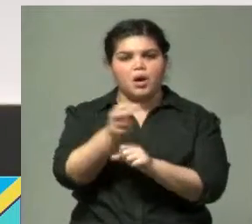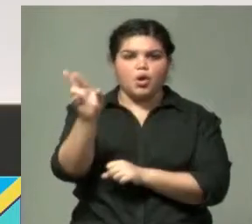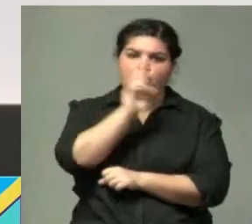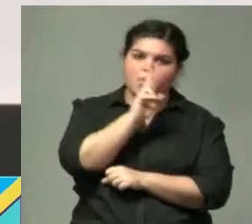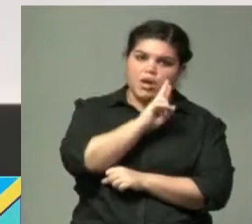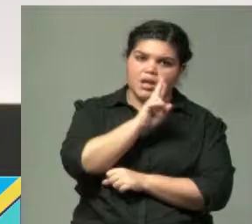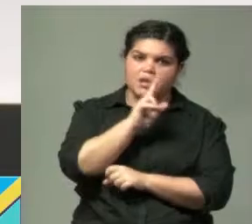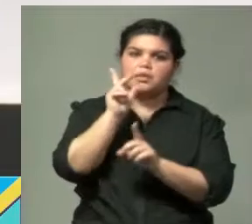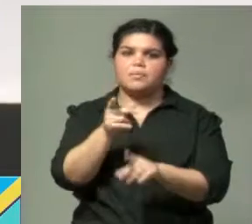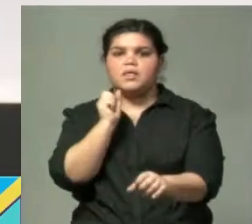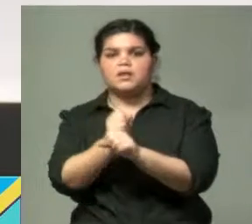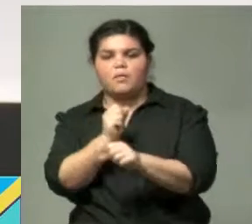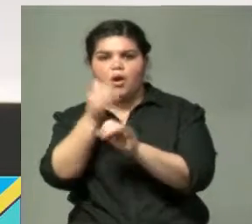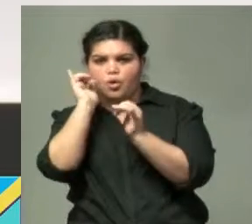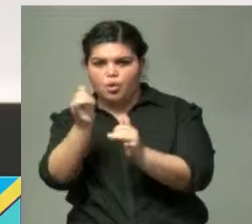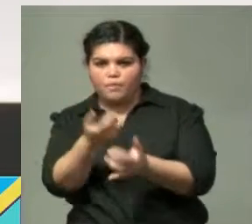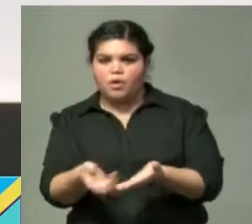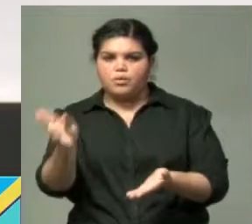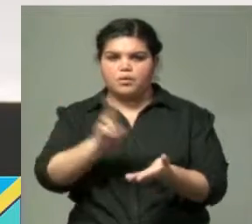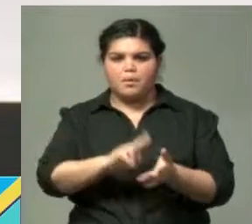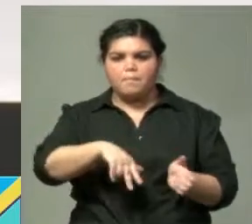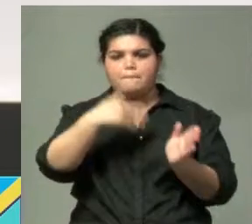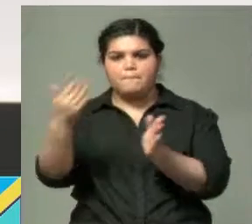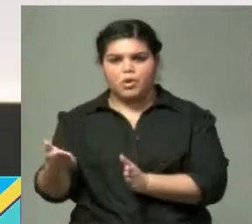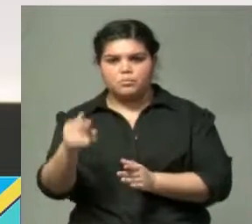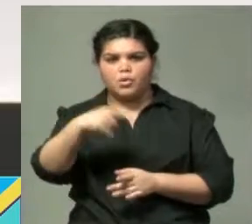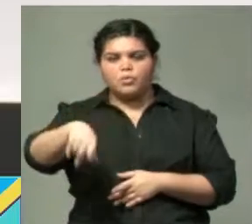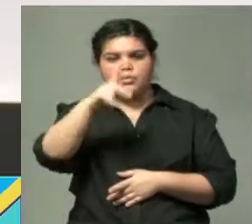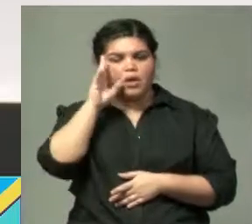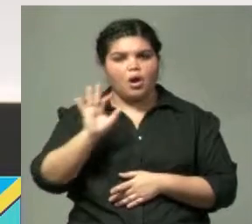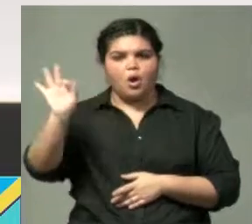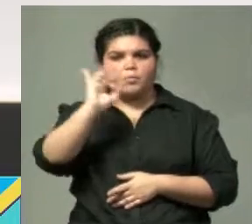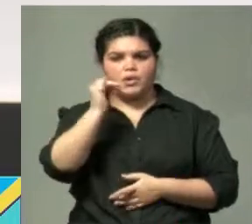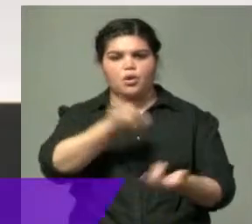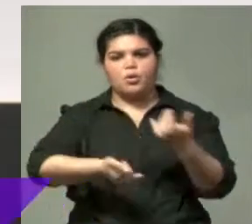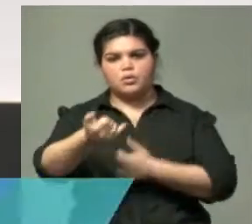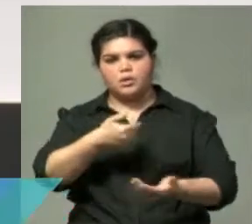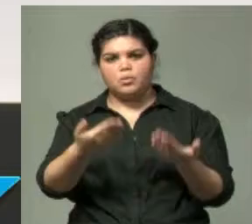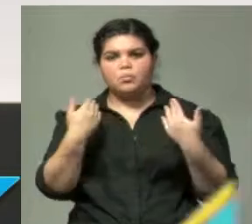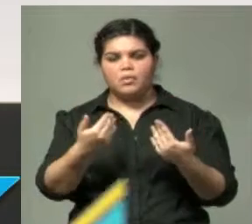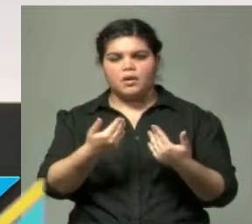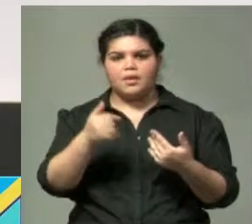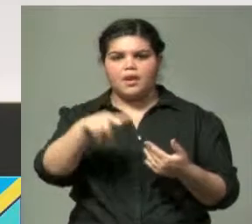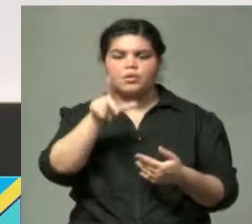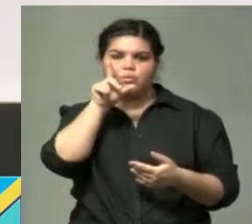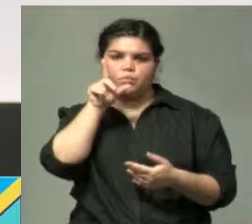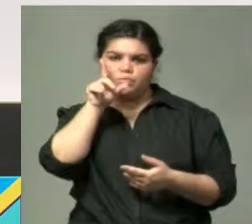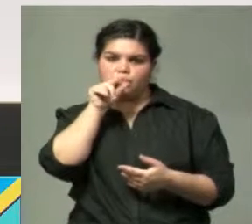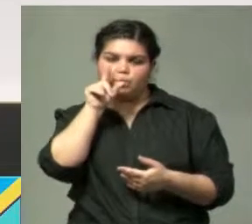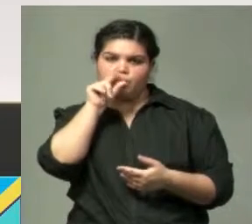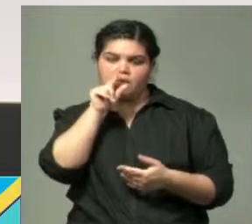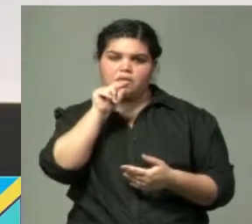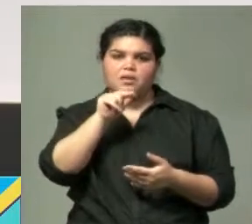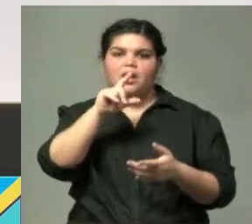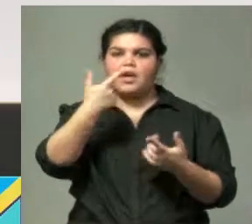el empleo joven también, retomarlo para el próximo bloque. Recuerden que ustedes pueden participar de Distintos Parecidos a través de las redes sociales. Estamos en Twitter